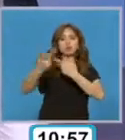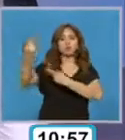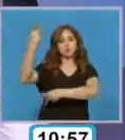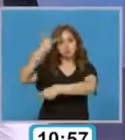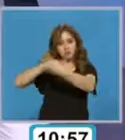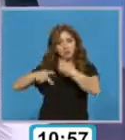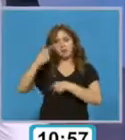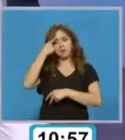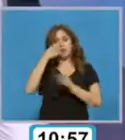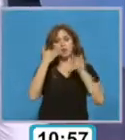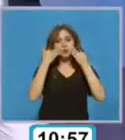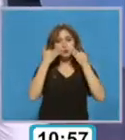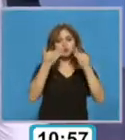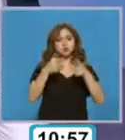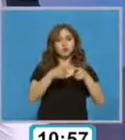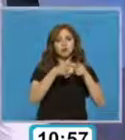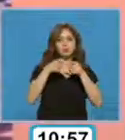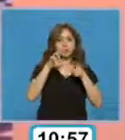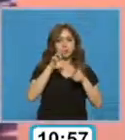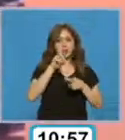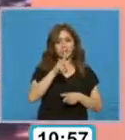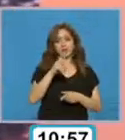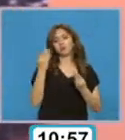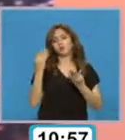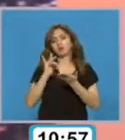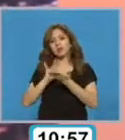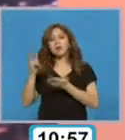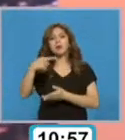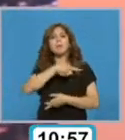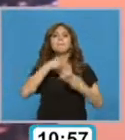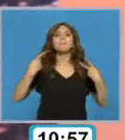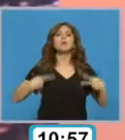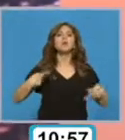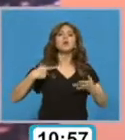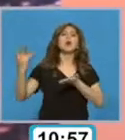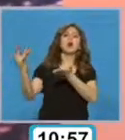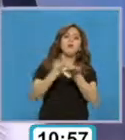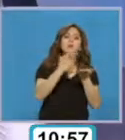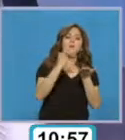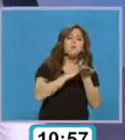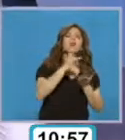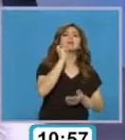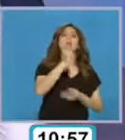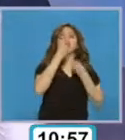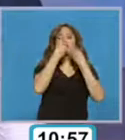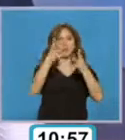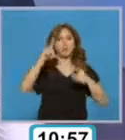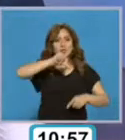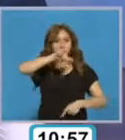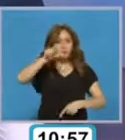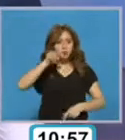Aquí los inviten. esperamos. Muchísimas gracias. Mucho gusto. Muchas gracias a toda la gente por seguirnos apoyando. Les mandamos muchos besos y nos vemos